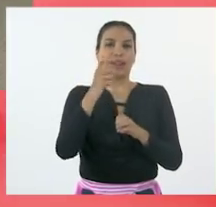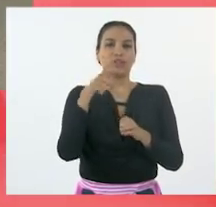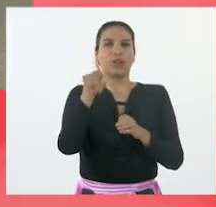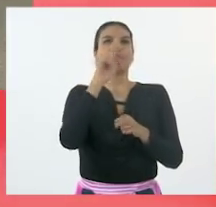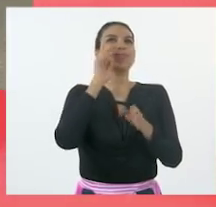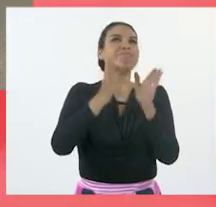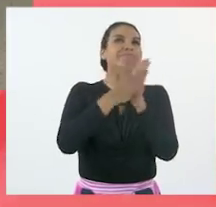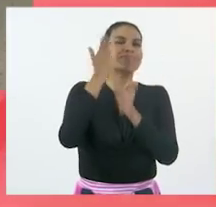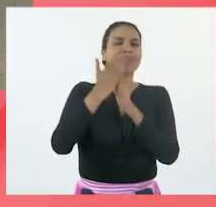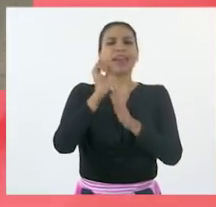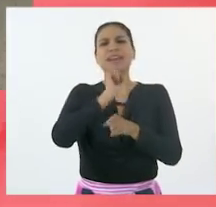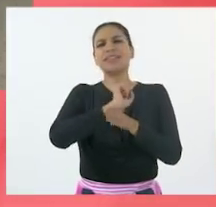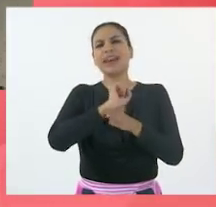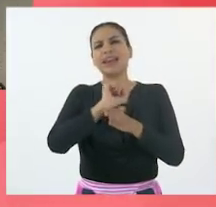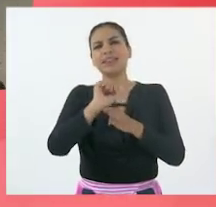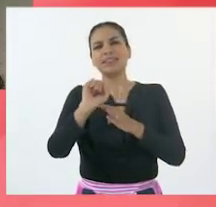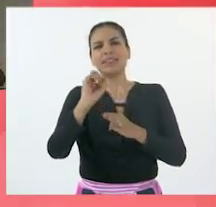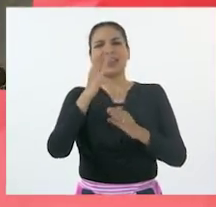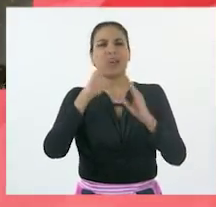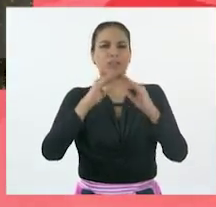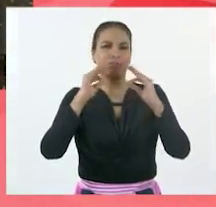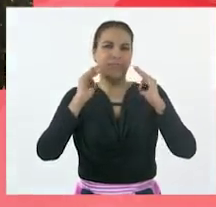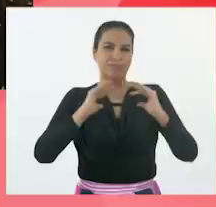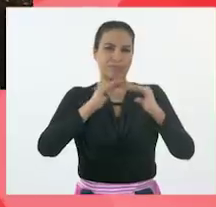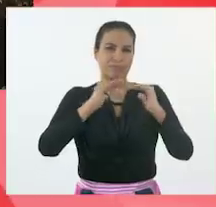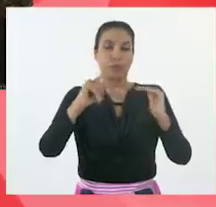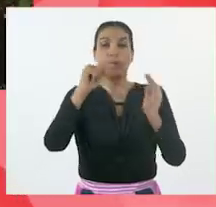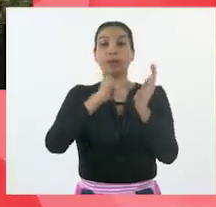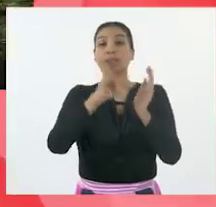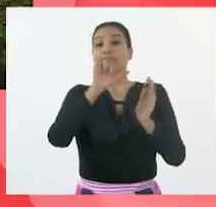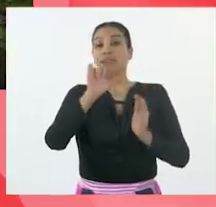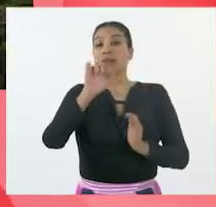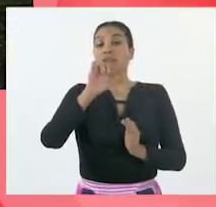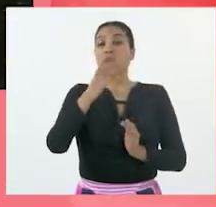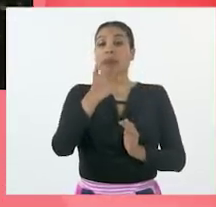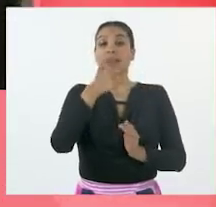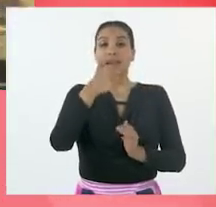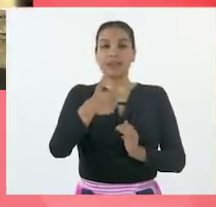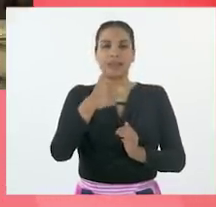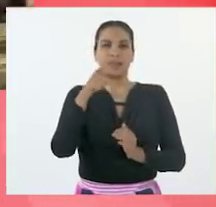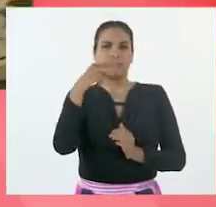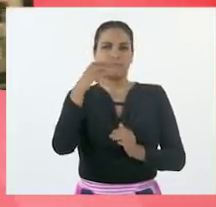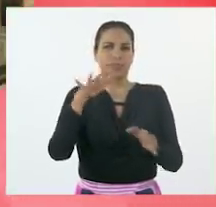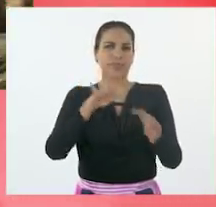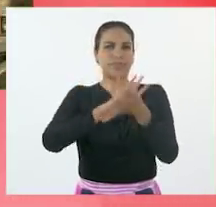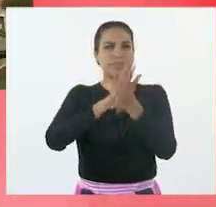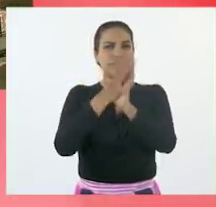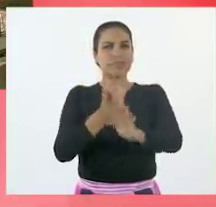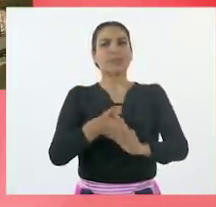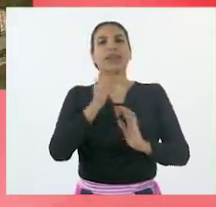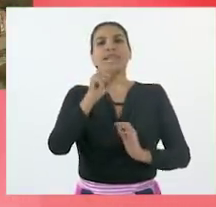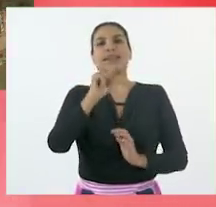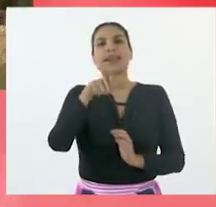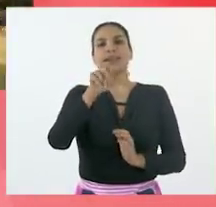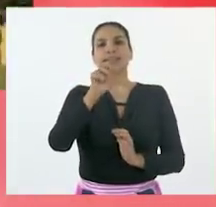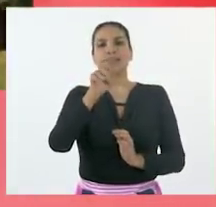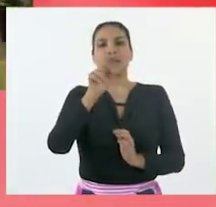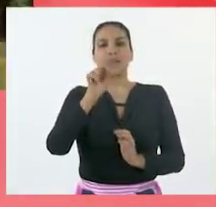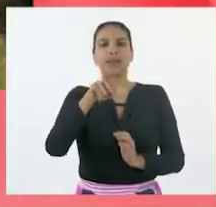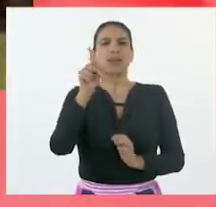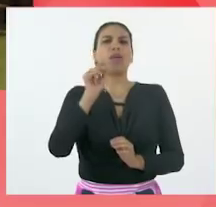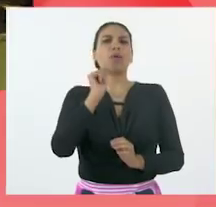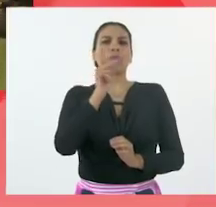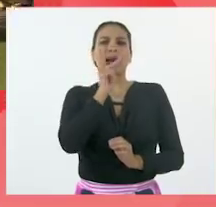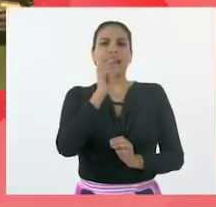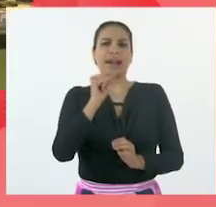su arquitectura sencilla y armoniosa. En 1656 cambia su nombre a Tequisquiapan, palabra de origen